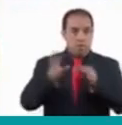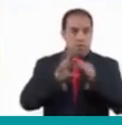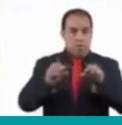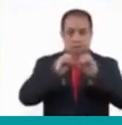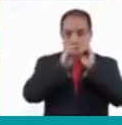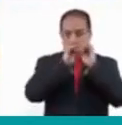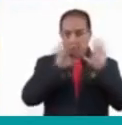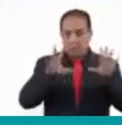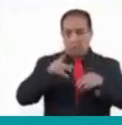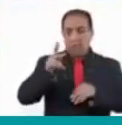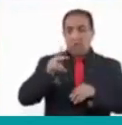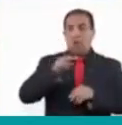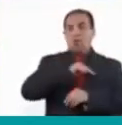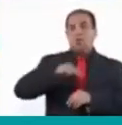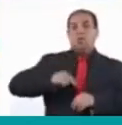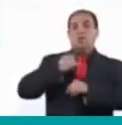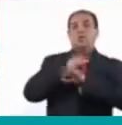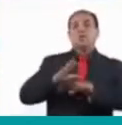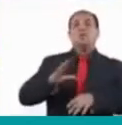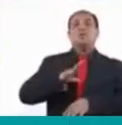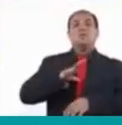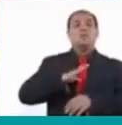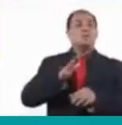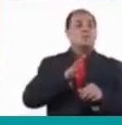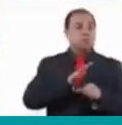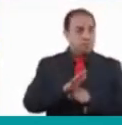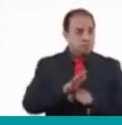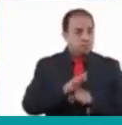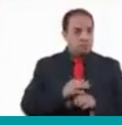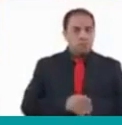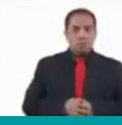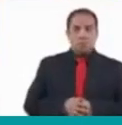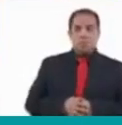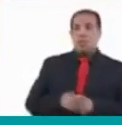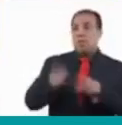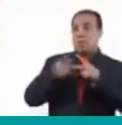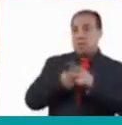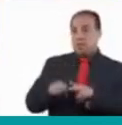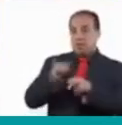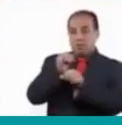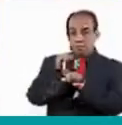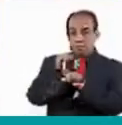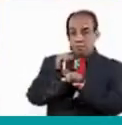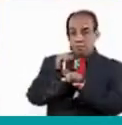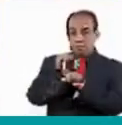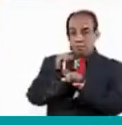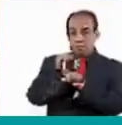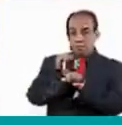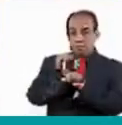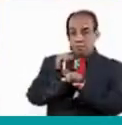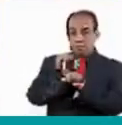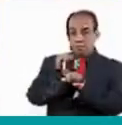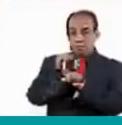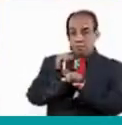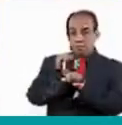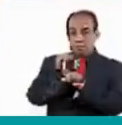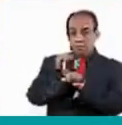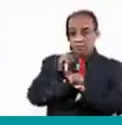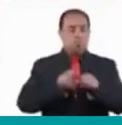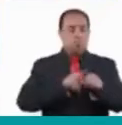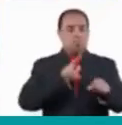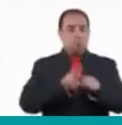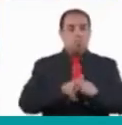pormenorizada, pero la información que tenemos es en el sentido de que inició investigaciones de oficio y que